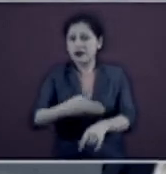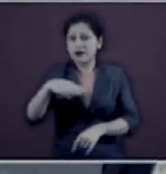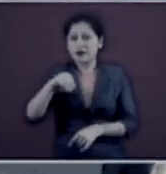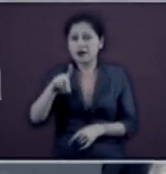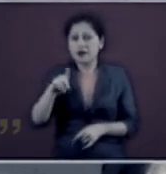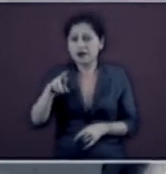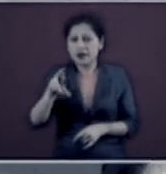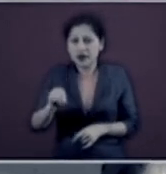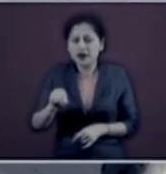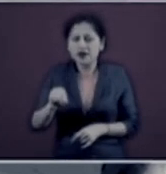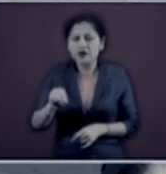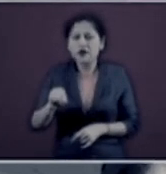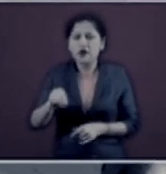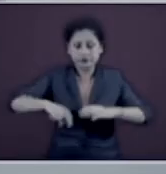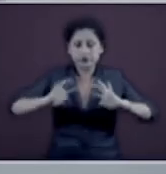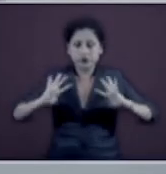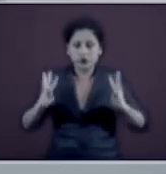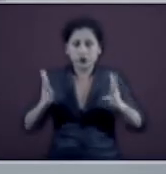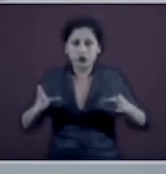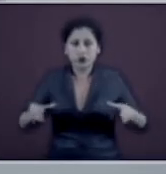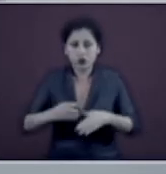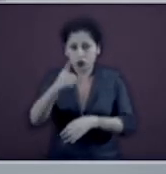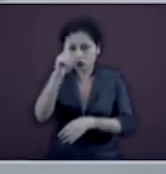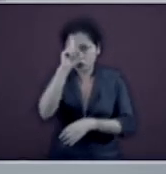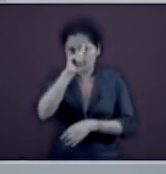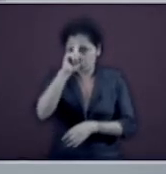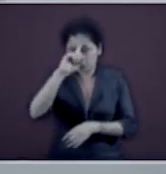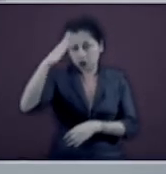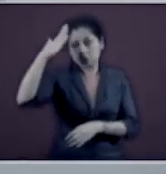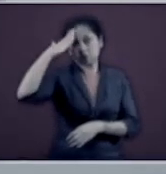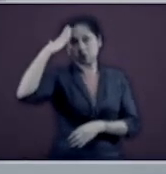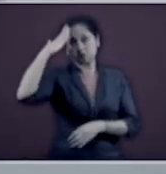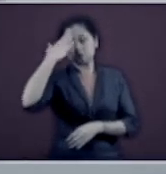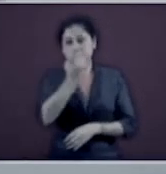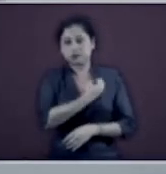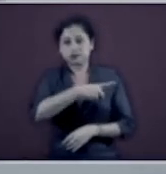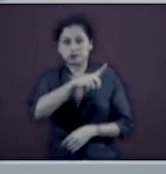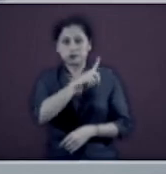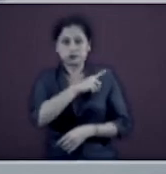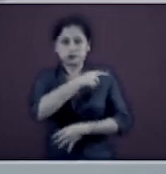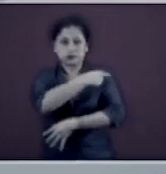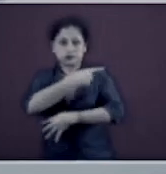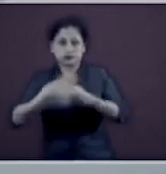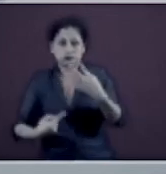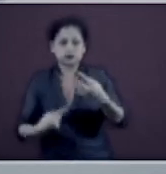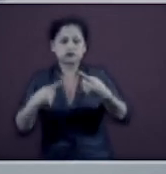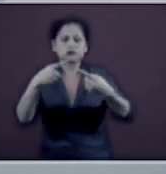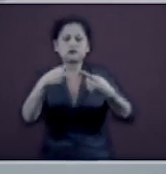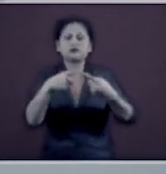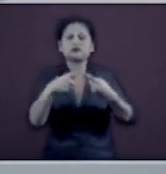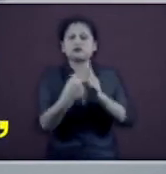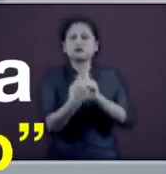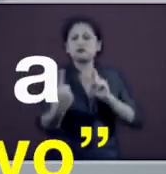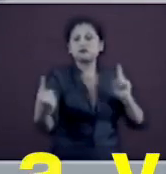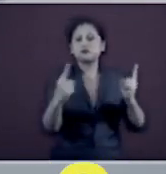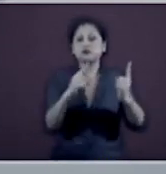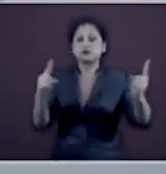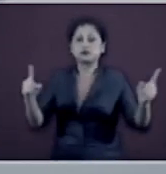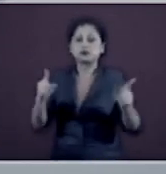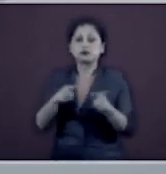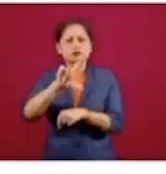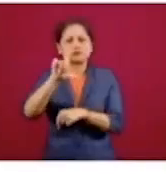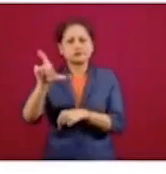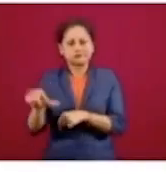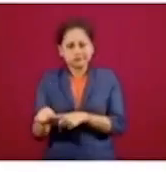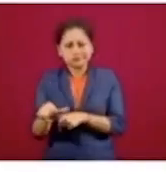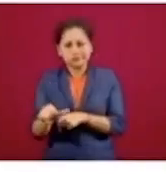esta mañana en palacio nacional hugo lópez gatell subsecretario de prevención y promoción de la salud anunció que las medidas de sana distancia se